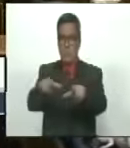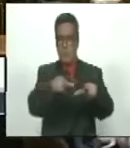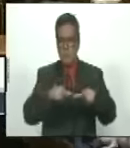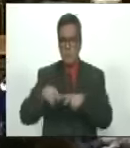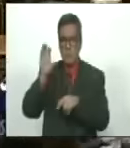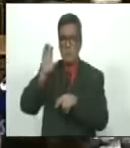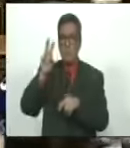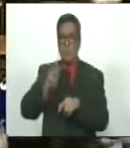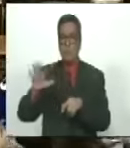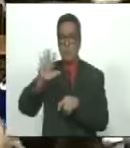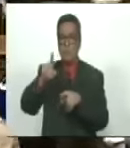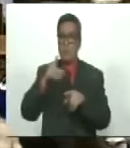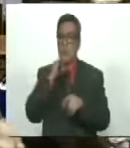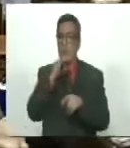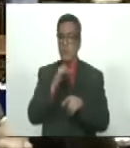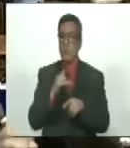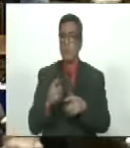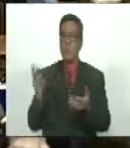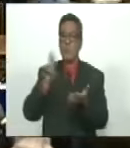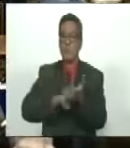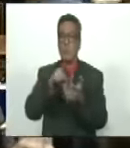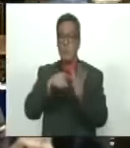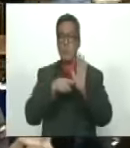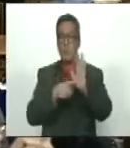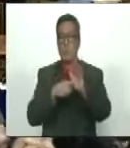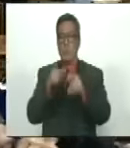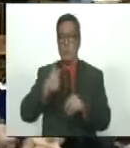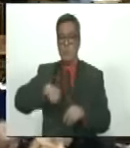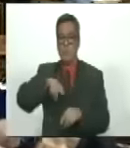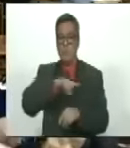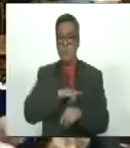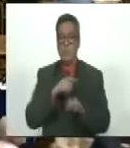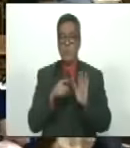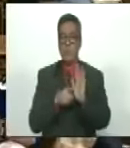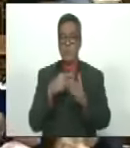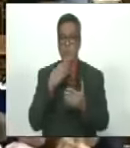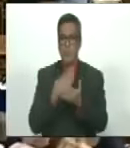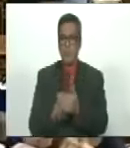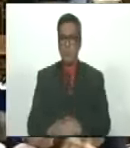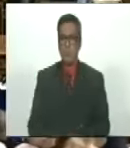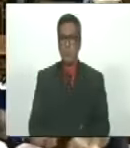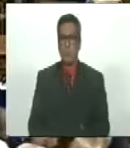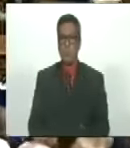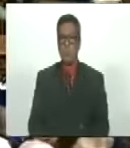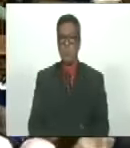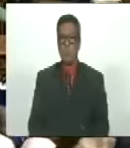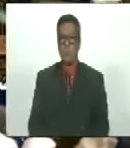el país. Con esta información retornamos el pase a nuestra programación. Adelante.